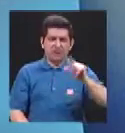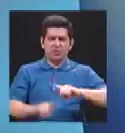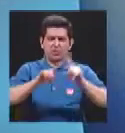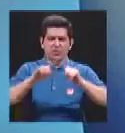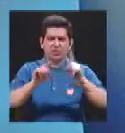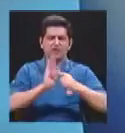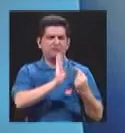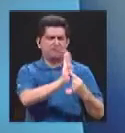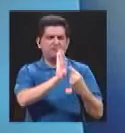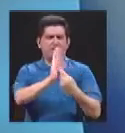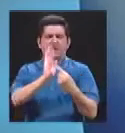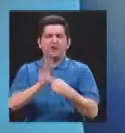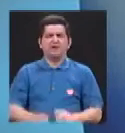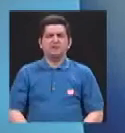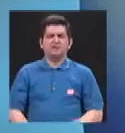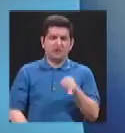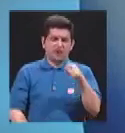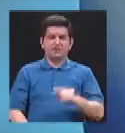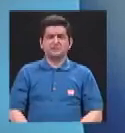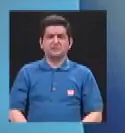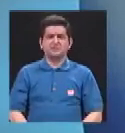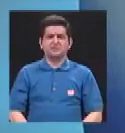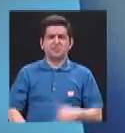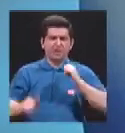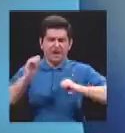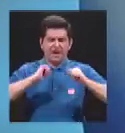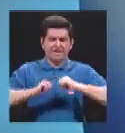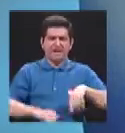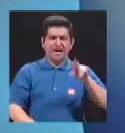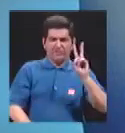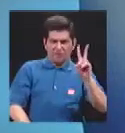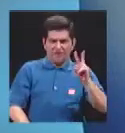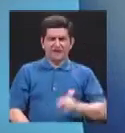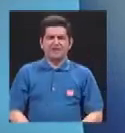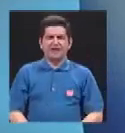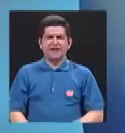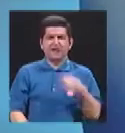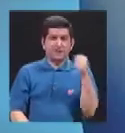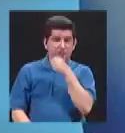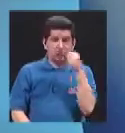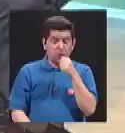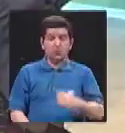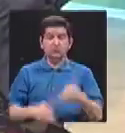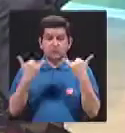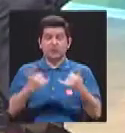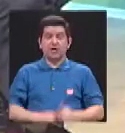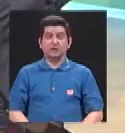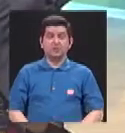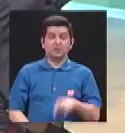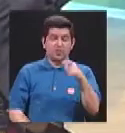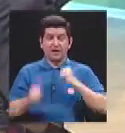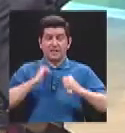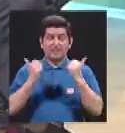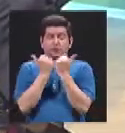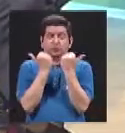julio estuvo en varias presentaciones en el Teatro Variedades, con conciertos en vivo, teatro lleno. Fue